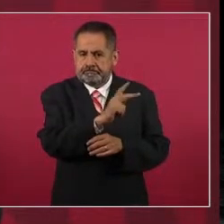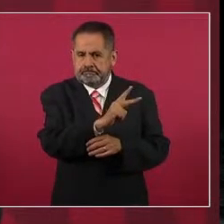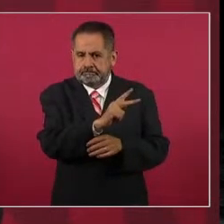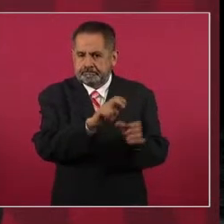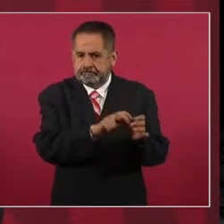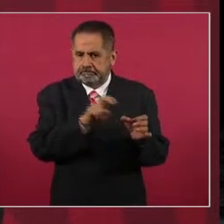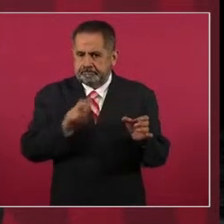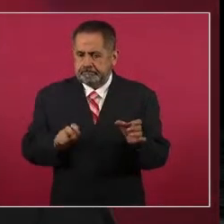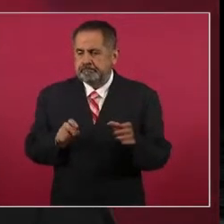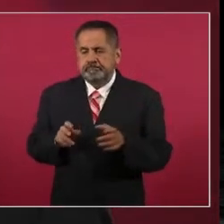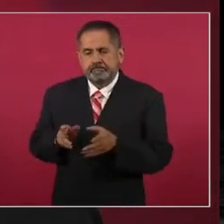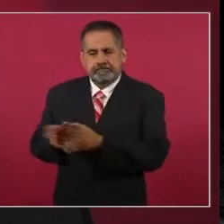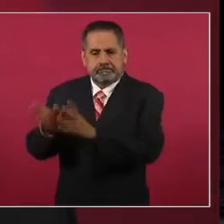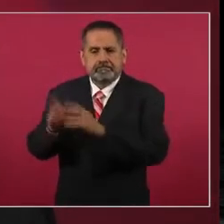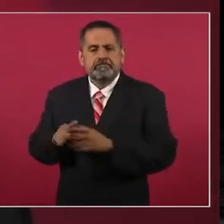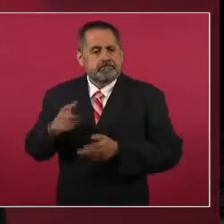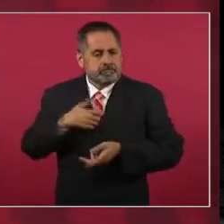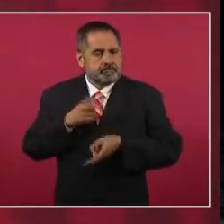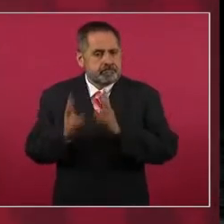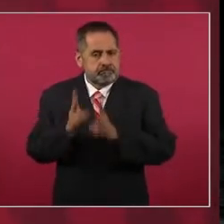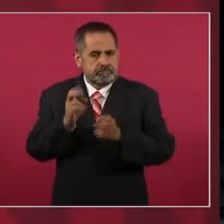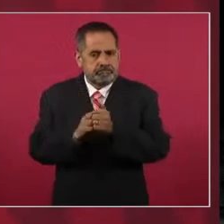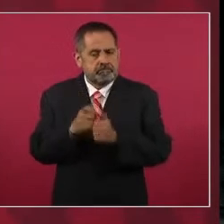voy a hablar con ella